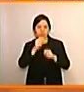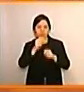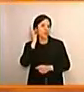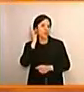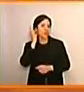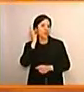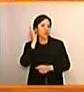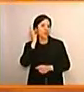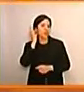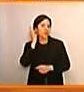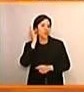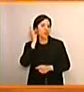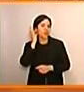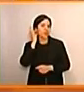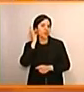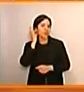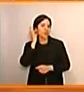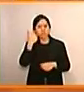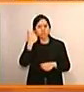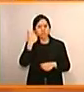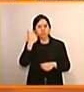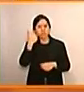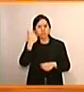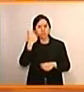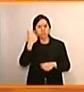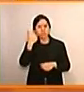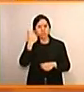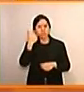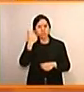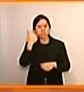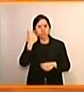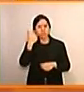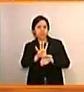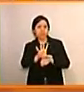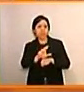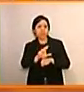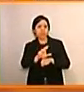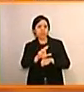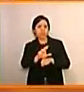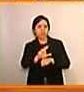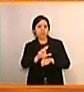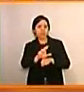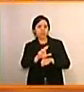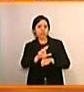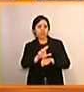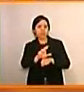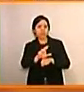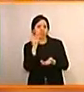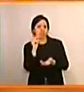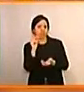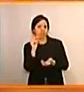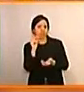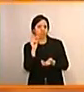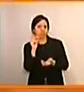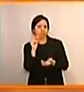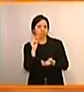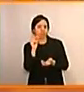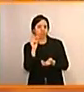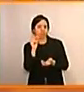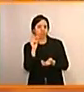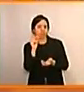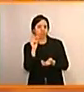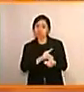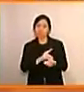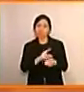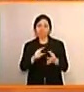la auditora. Amigos, si usted presenta algún síntoma relacionado con el COVID-19, no se automedique y busque ayuda médica de inmediato.